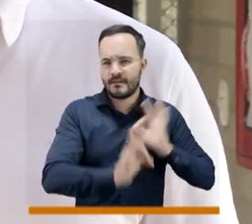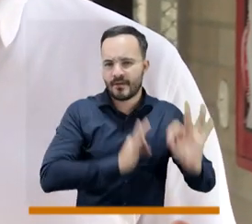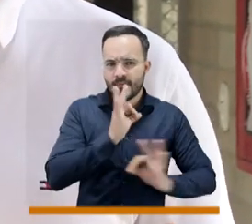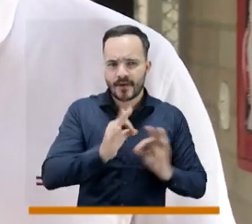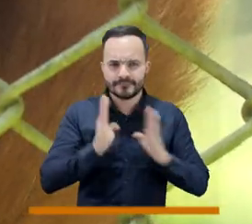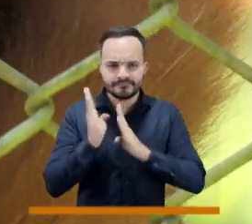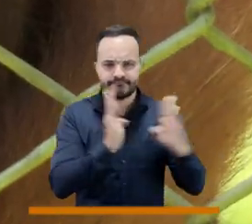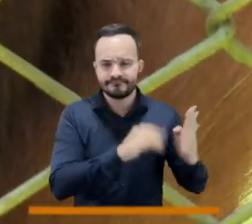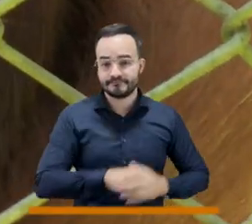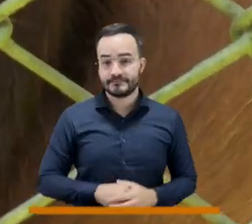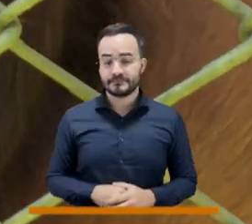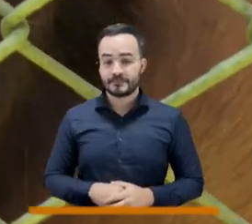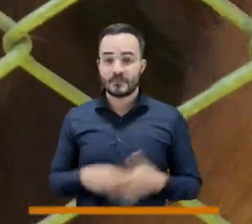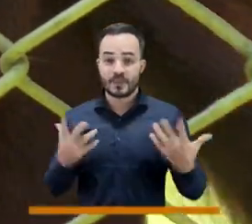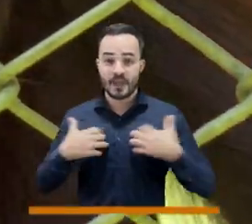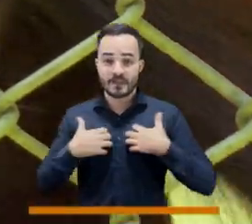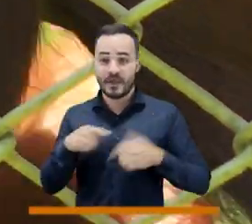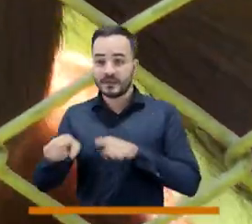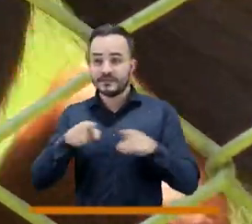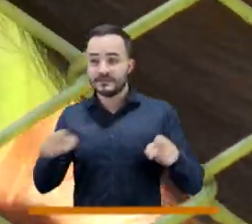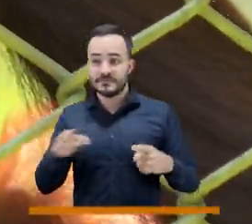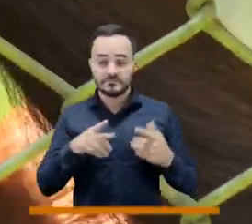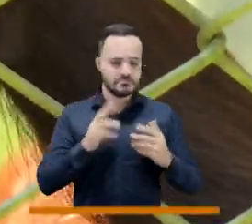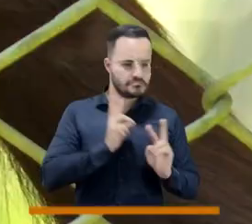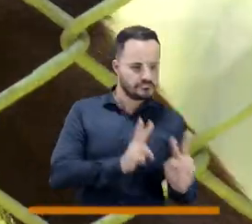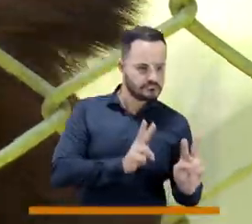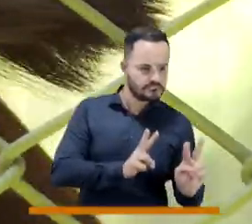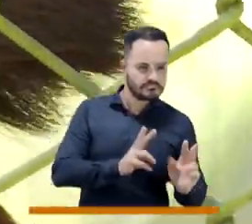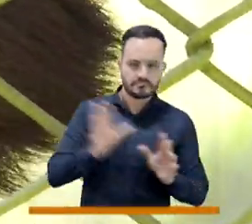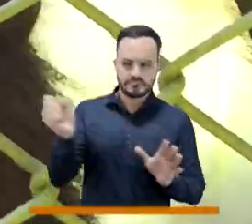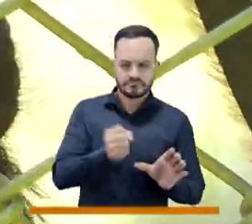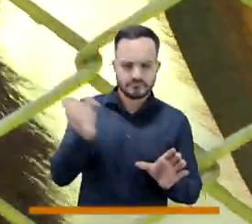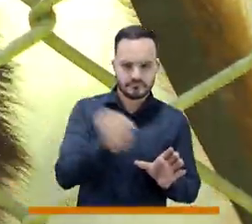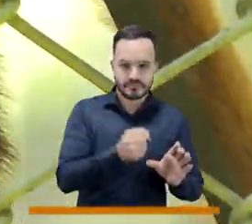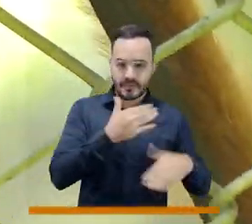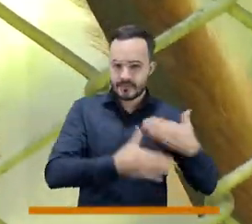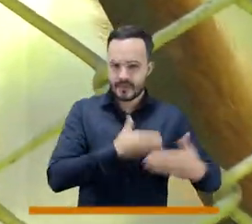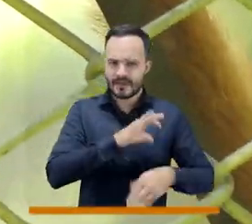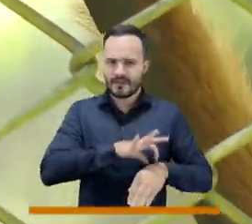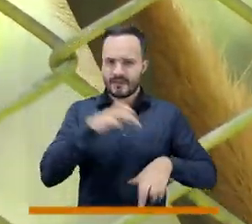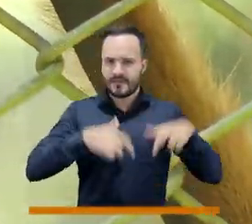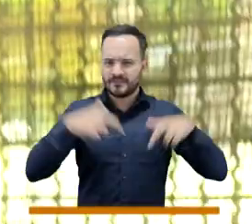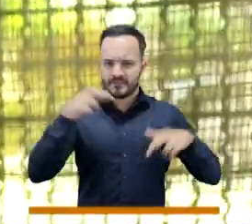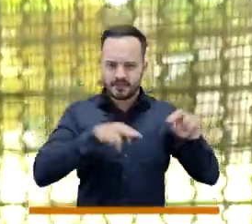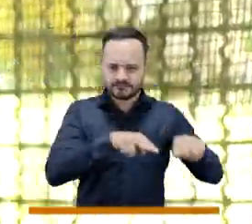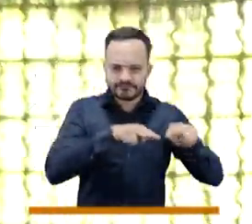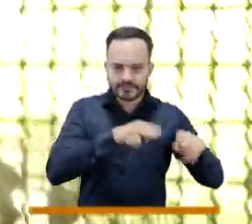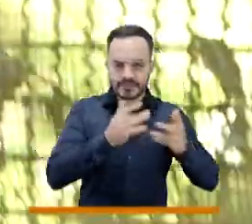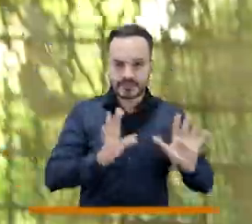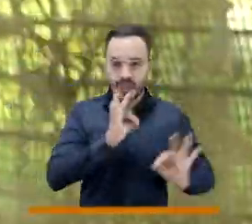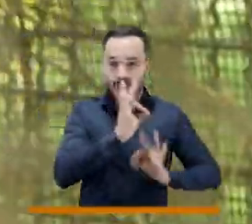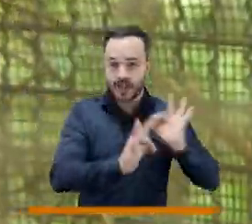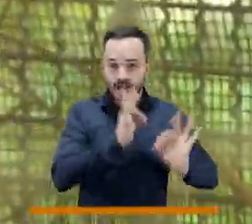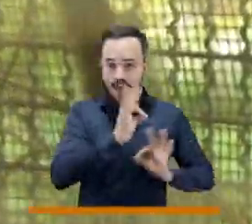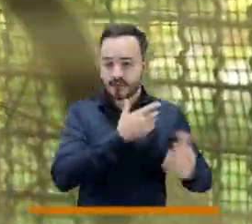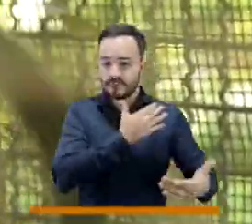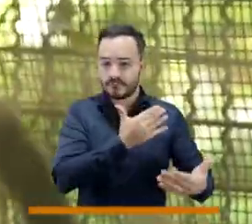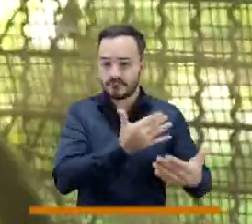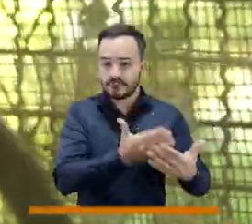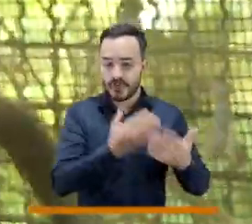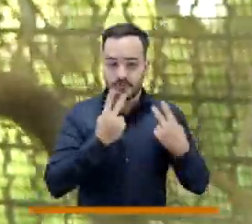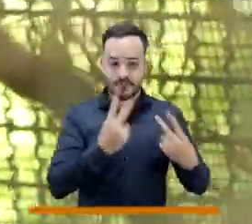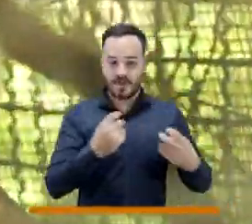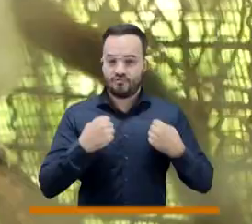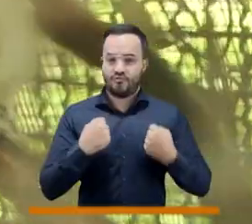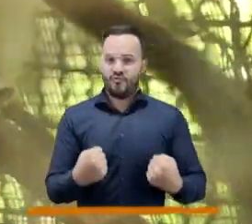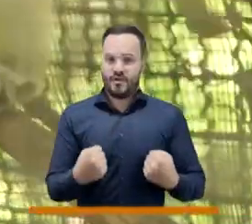nuestra fauna. Los animales son liberados cuando están listos según el criterio de los profesionales cuidadores, es decir, cuando se considera que